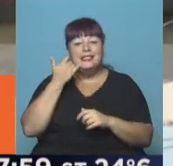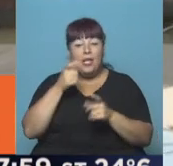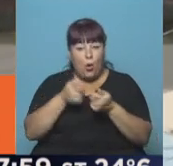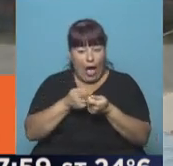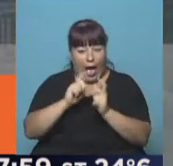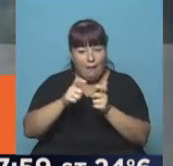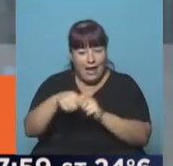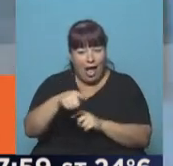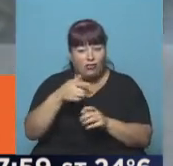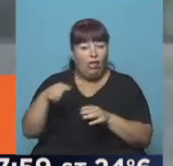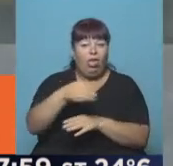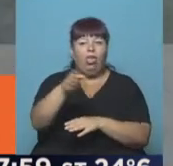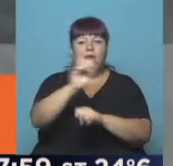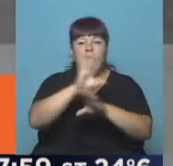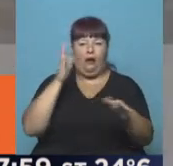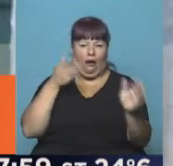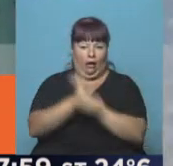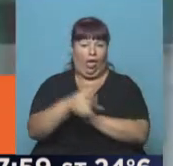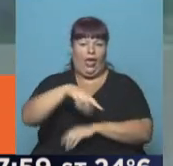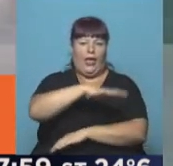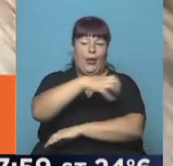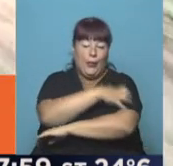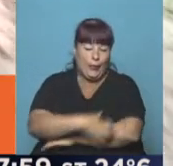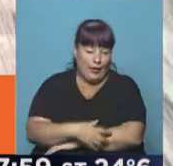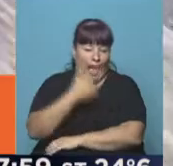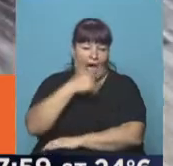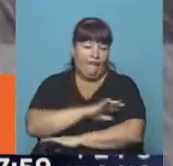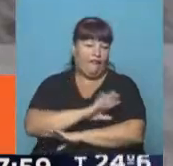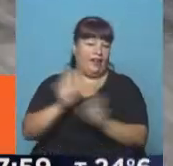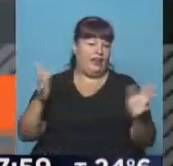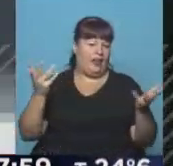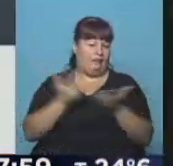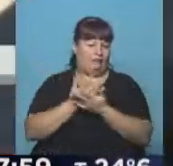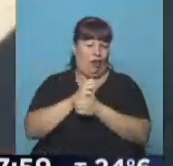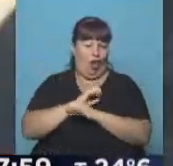de su camino, terminaron en una favela y se transformó en una verdadera pesadilla.